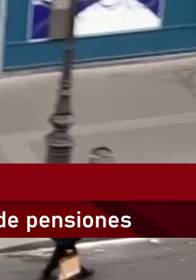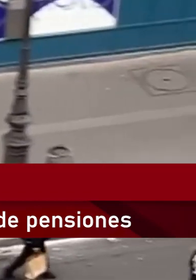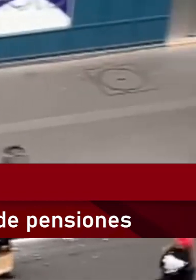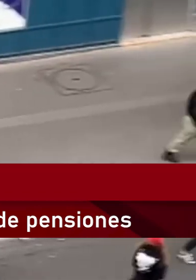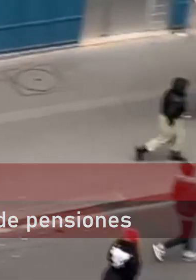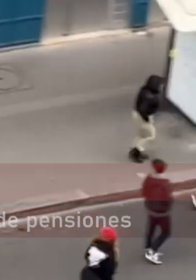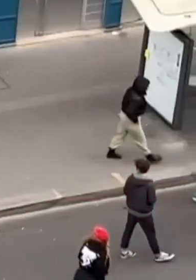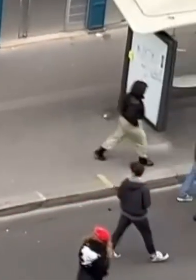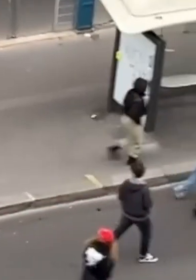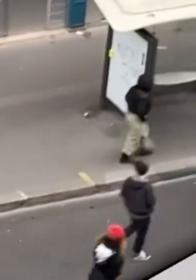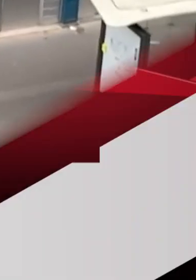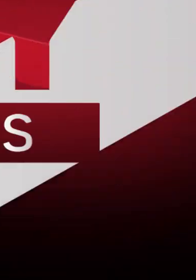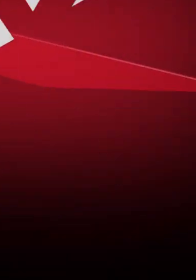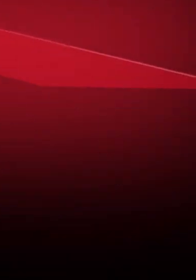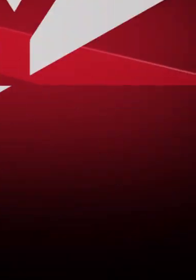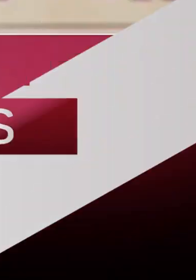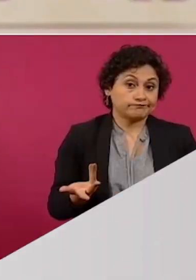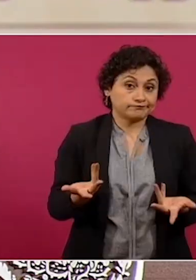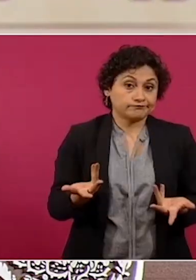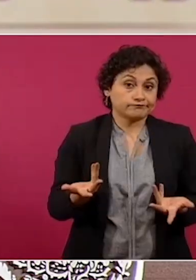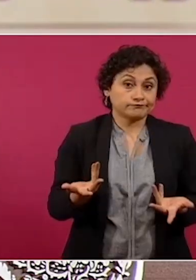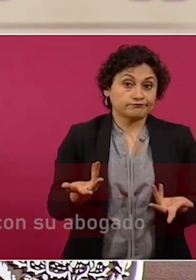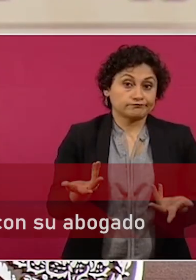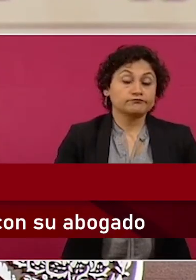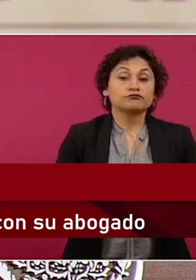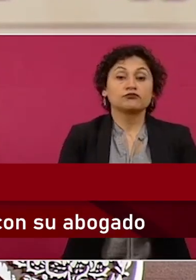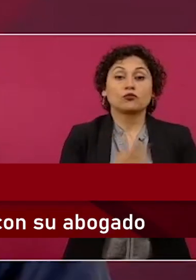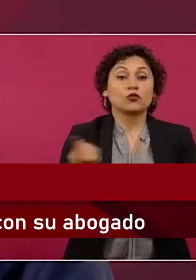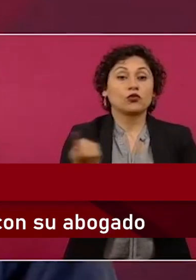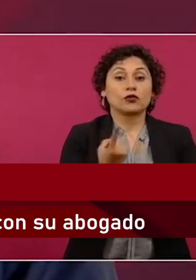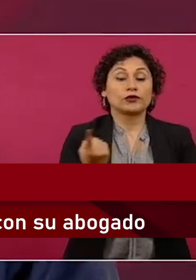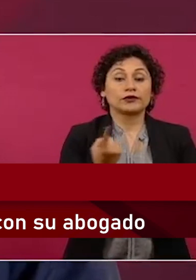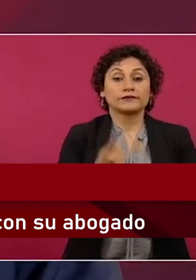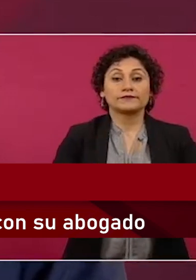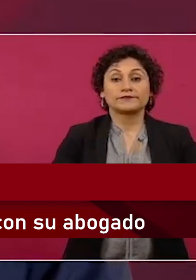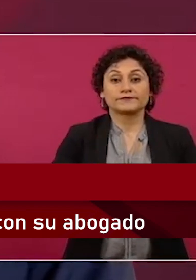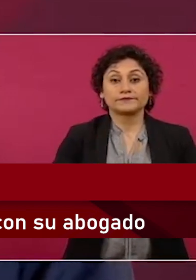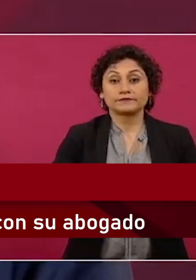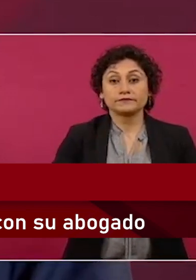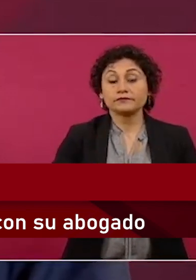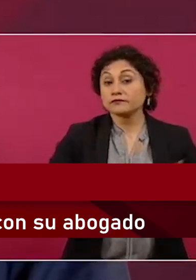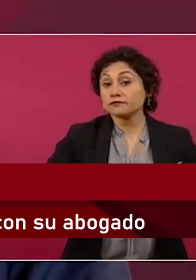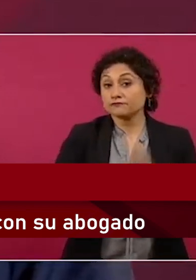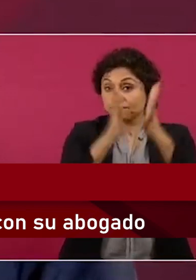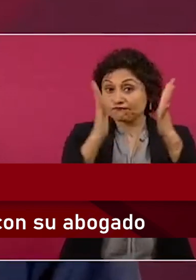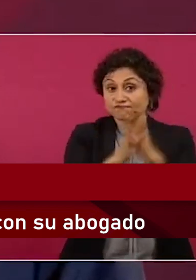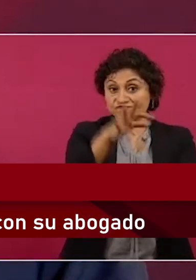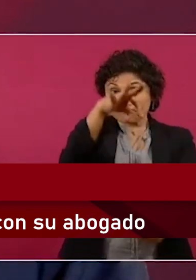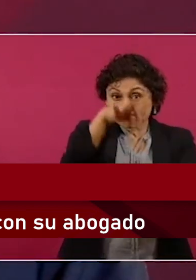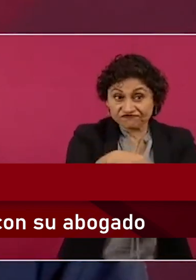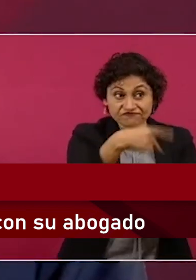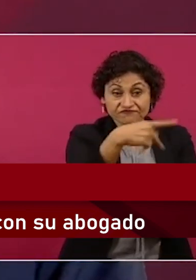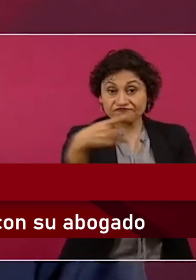Carlos tercero a la ciudad de París y el mandatario mexicano Andrés Manuel López Obrador confirmó esta mañana en la conferencia matutina